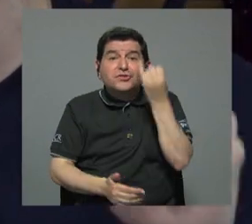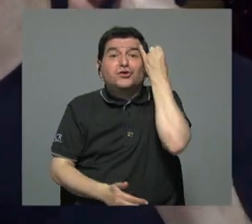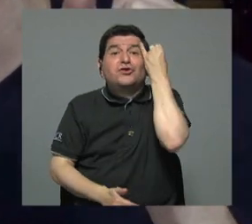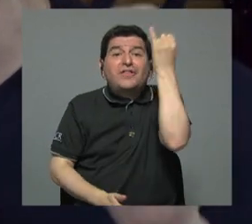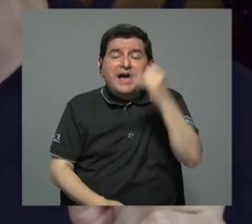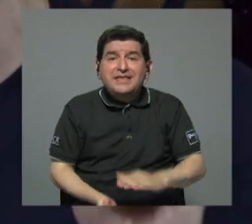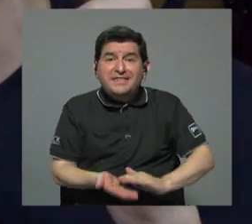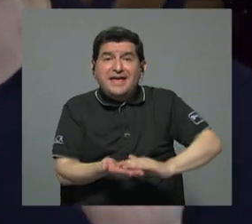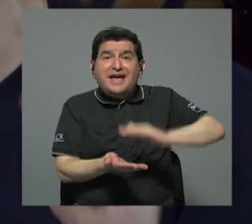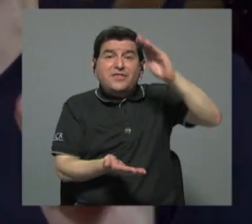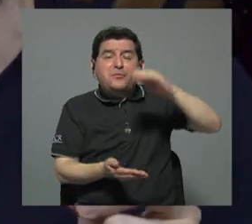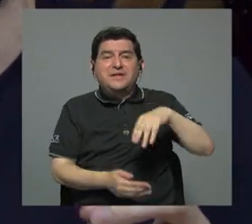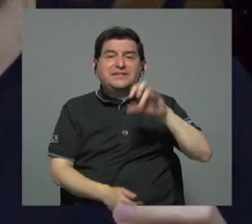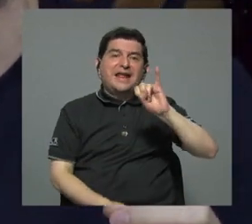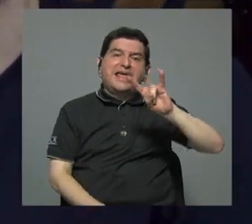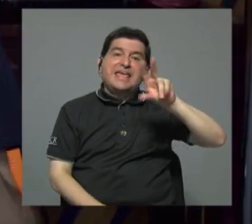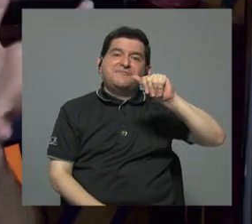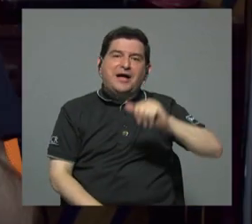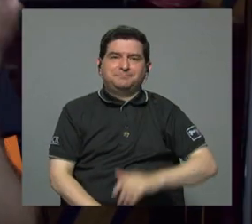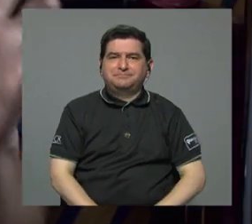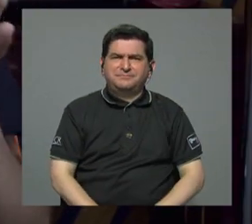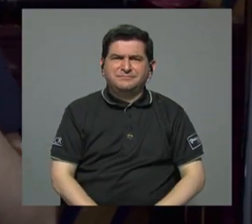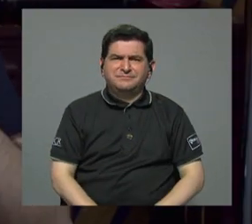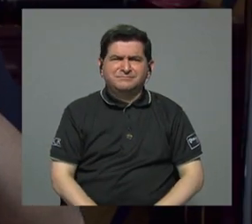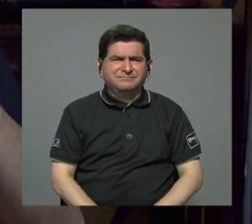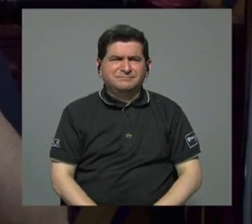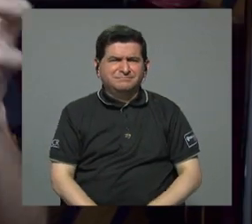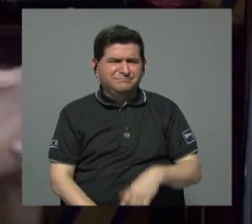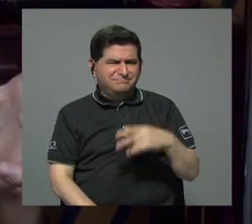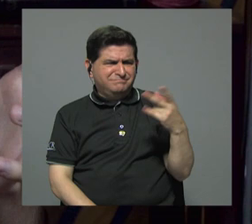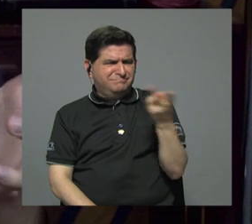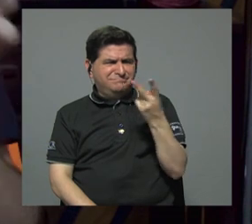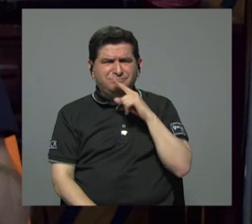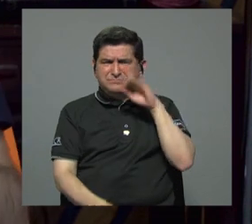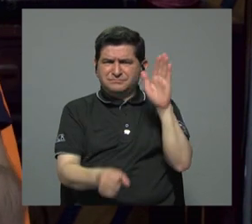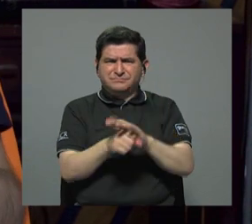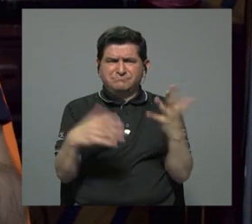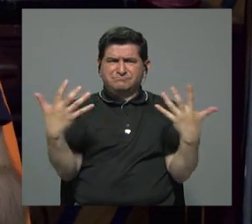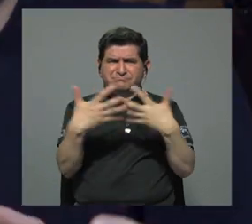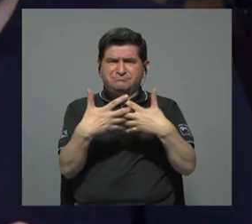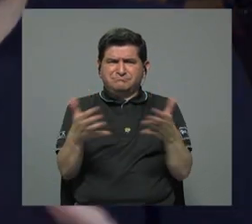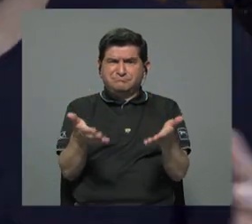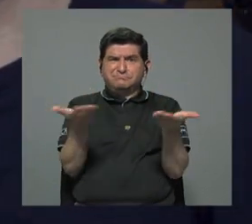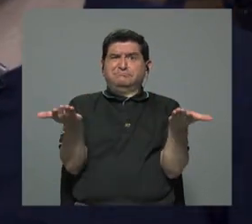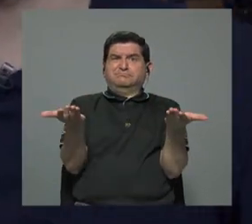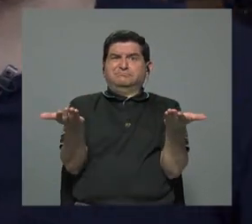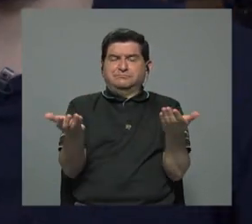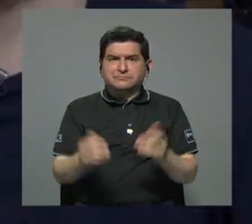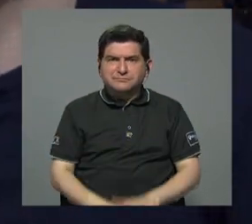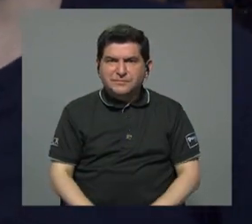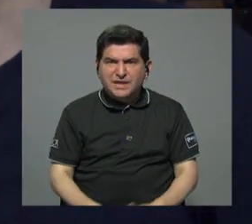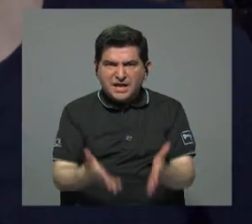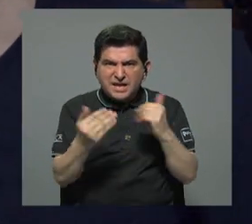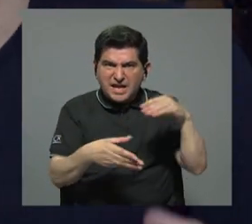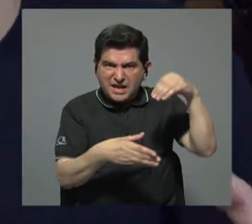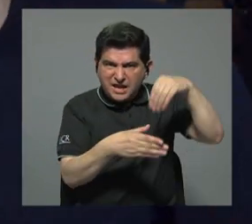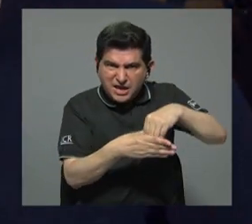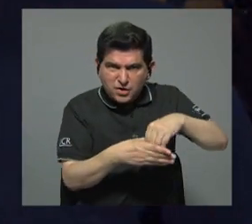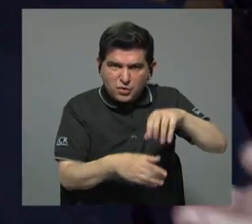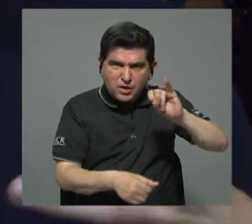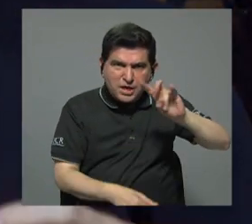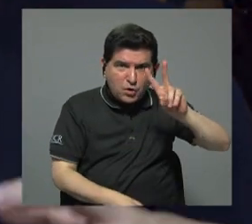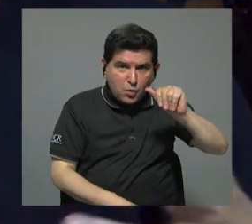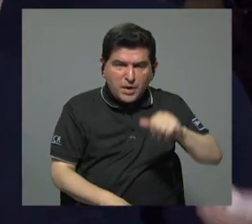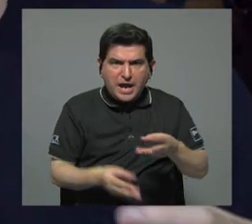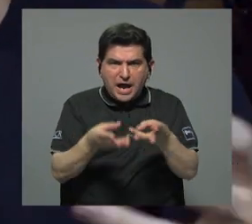de aumentar la tarifa del iva como se logran esas dos promesas al mismo tiempo será que desean incluir el iva a